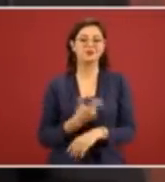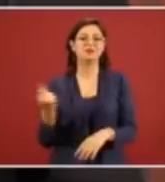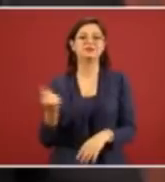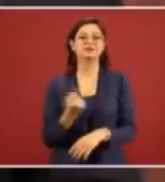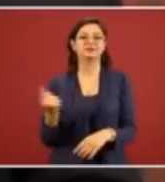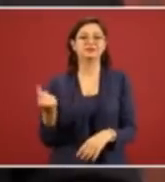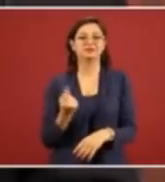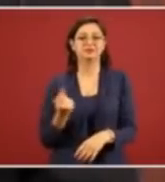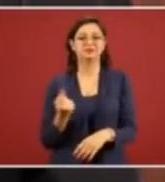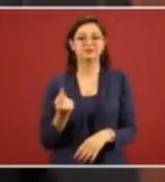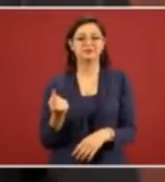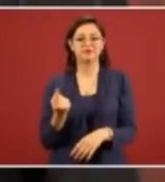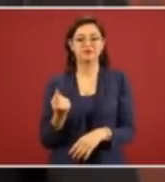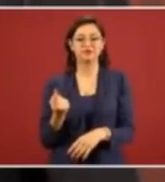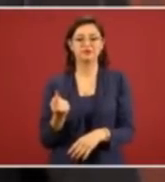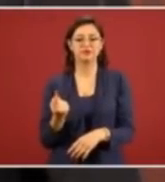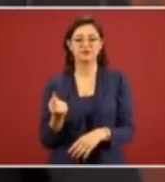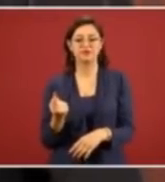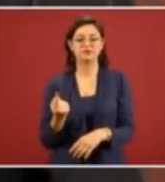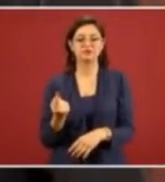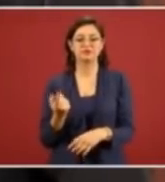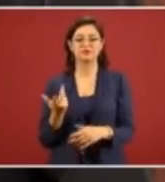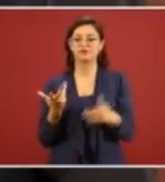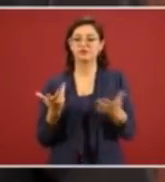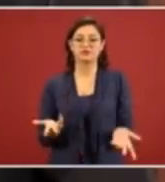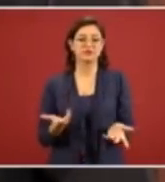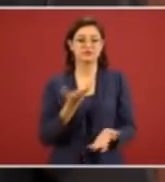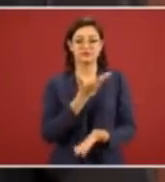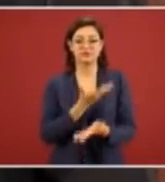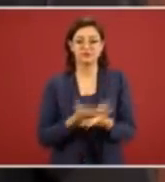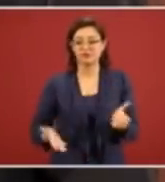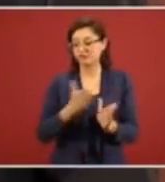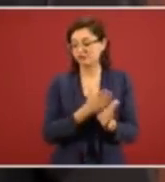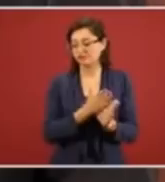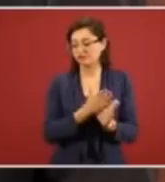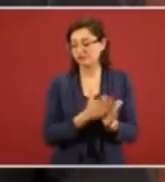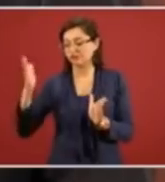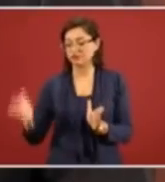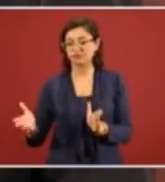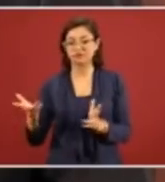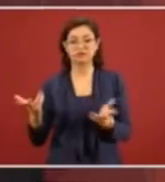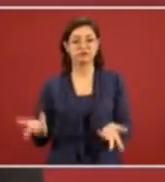porque la verdad ya no hay la subvención